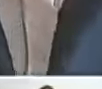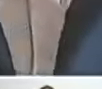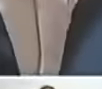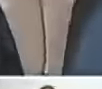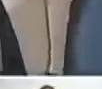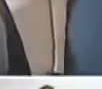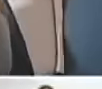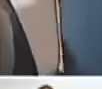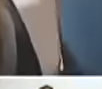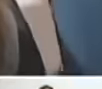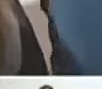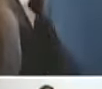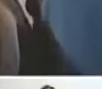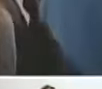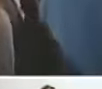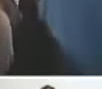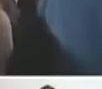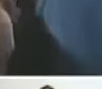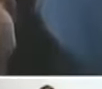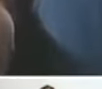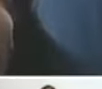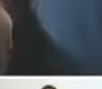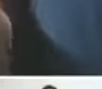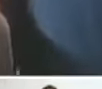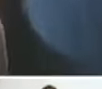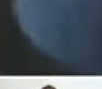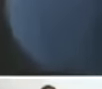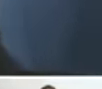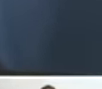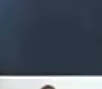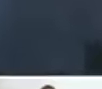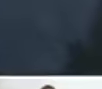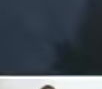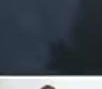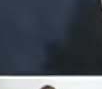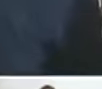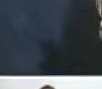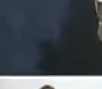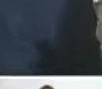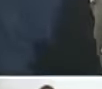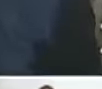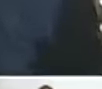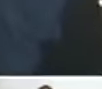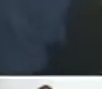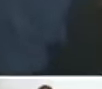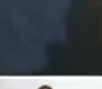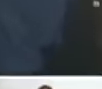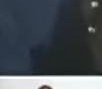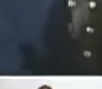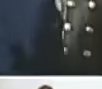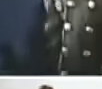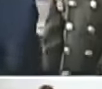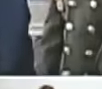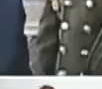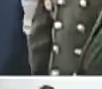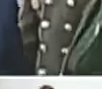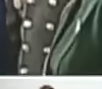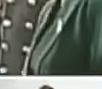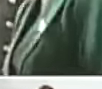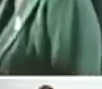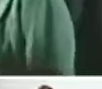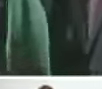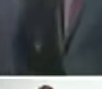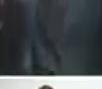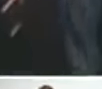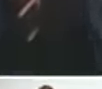Rodríguez, todo lo que se ha avanzado desde el Parlamento venezolano, la legislación, esa consulta pública que se llevó a cabo